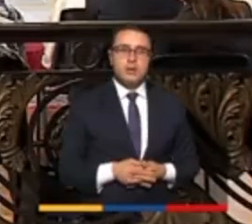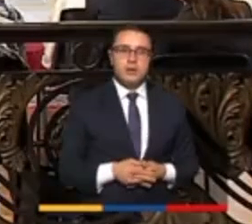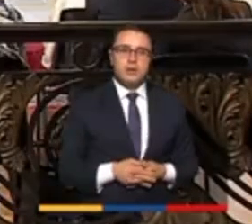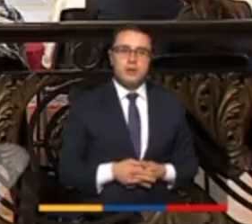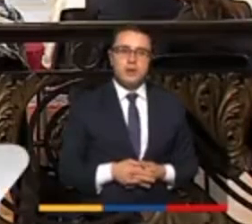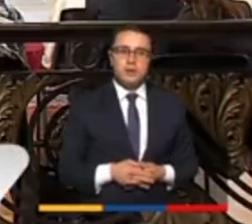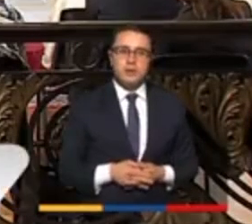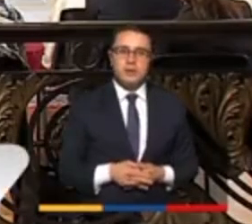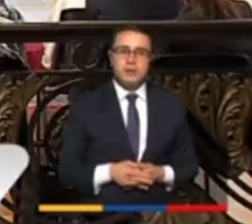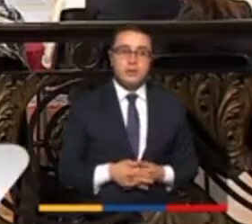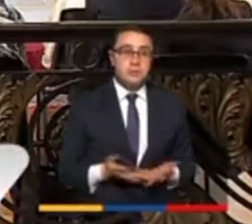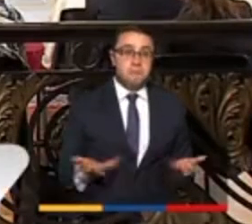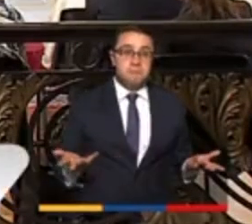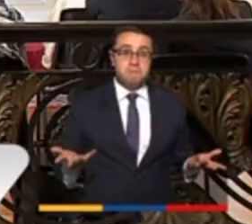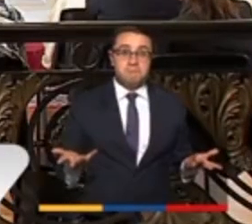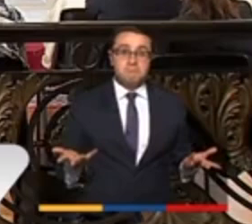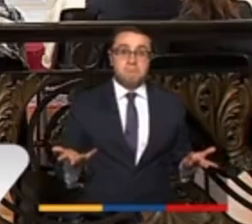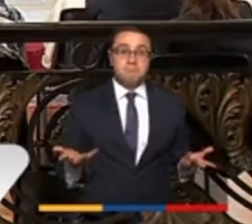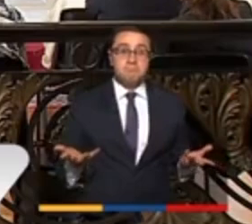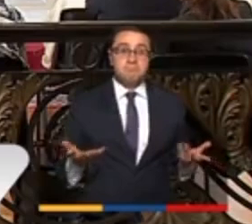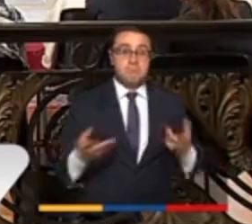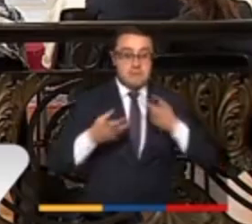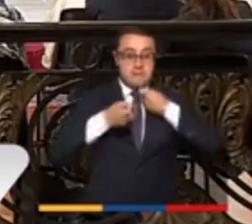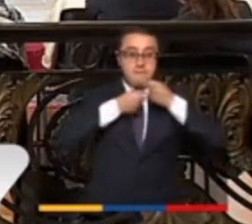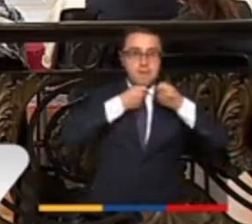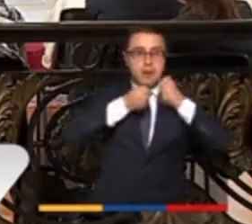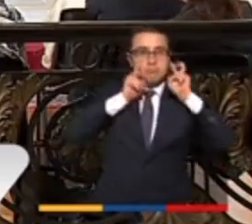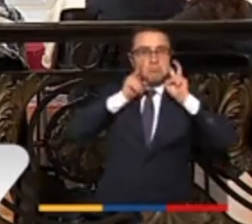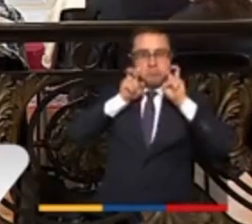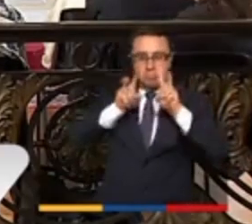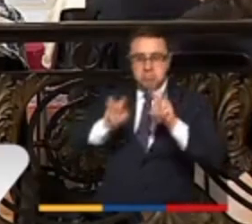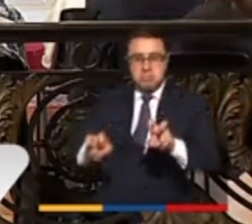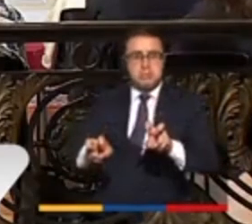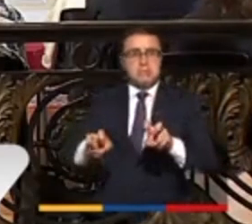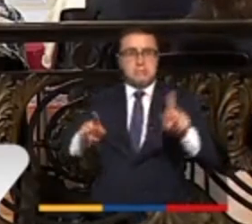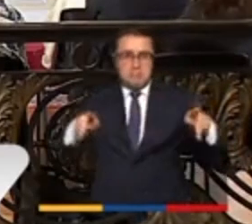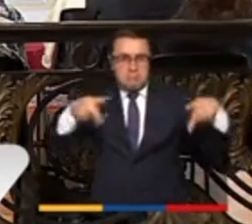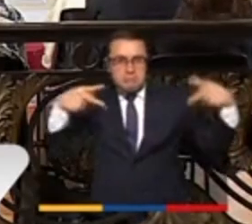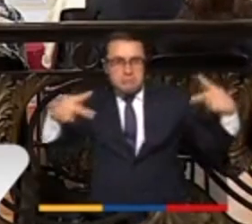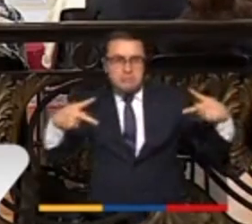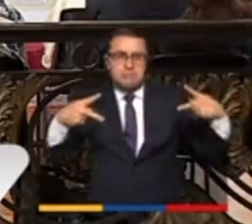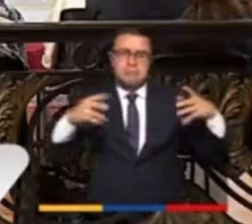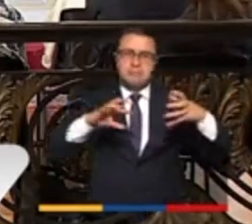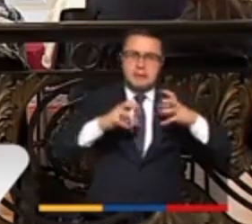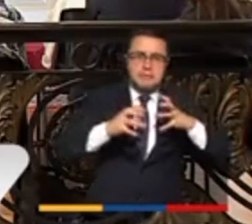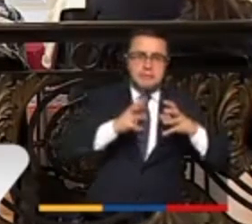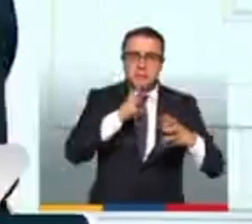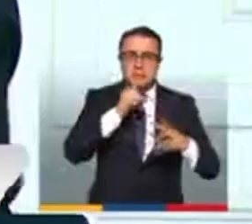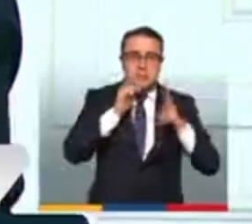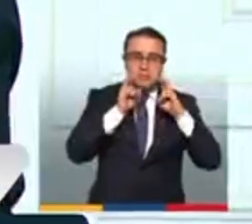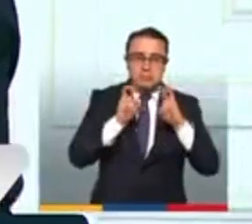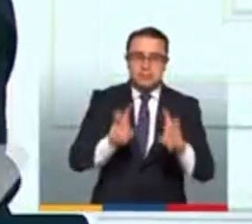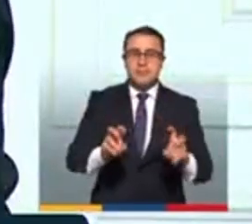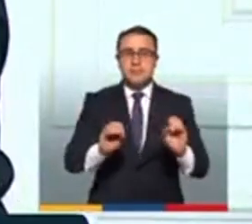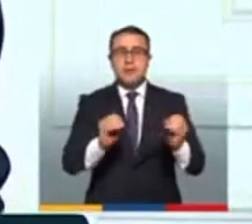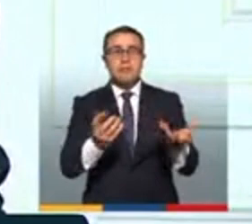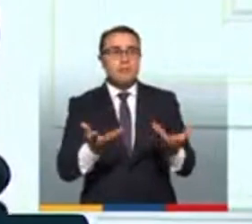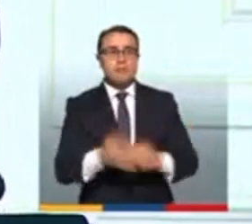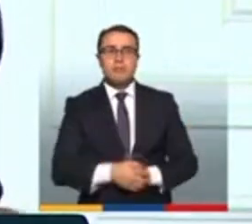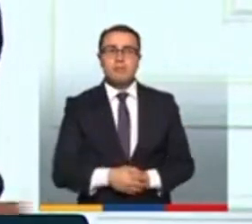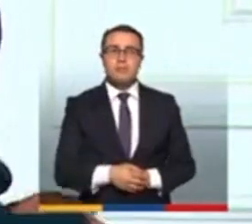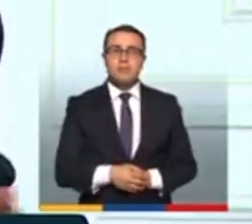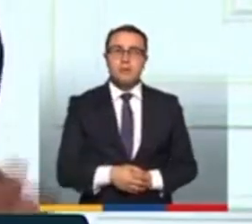Ni siquiera he visto un artículo periodístico investigando este tema. Pues si esa plata no está, así